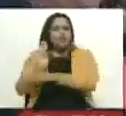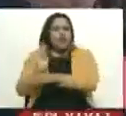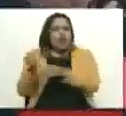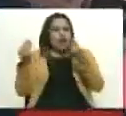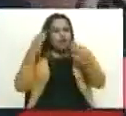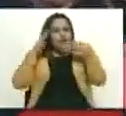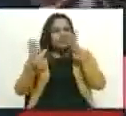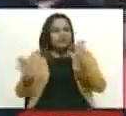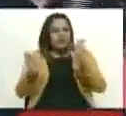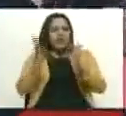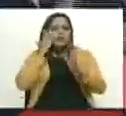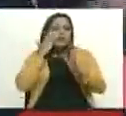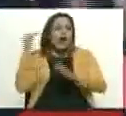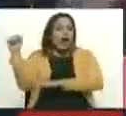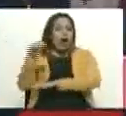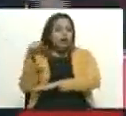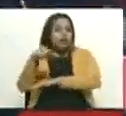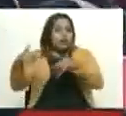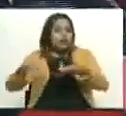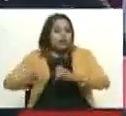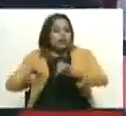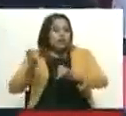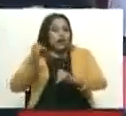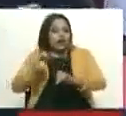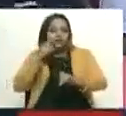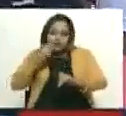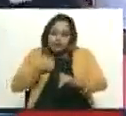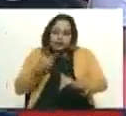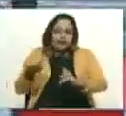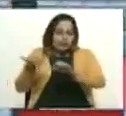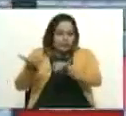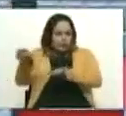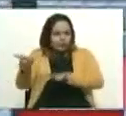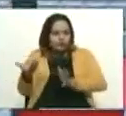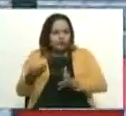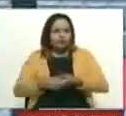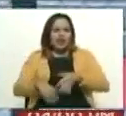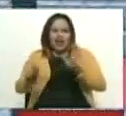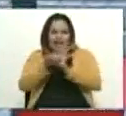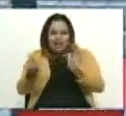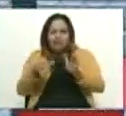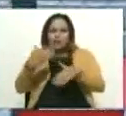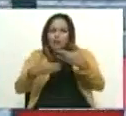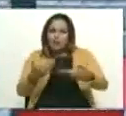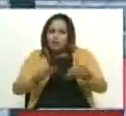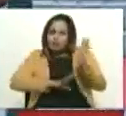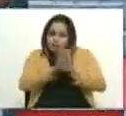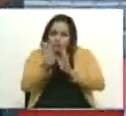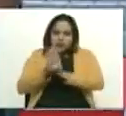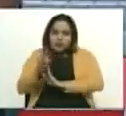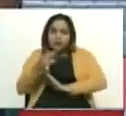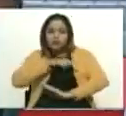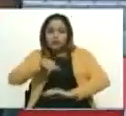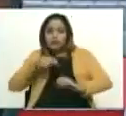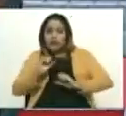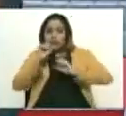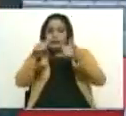un niño con trastorno del espectro autista nos lo diga. Y es una de las leyes que vamos llevando, y por eso estamos arrancando hoy